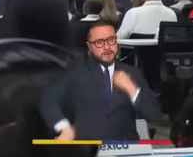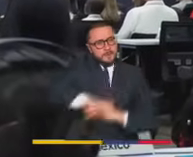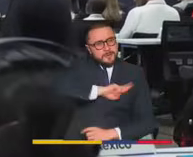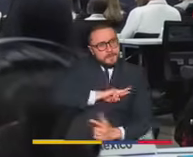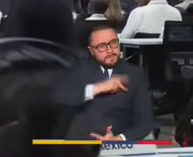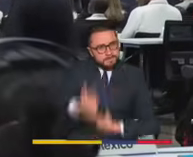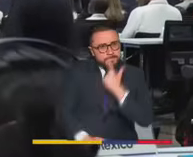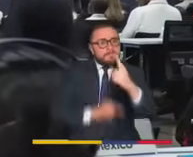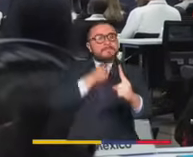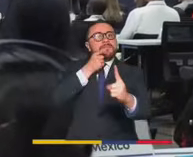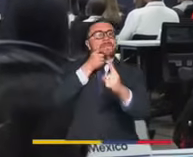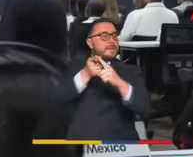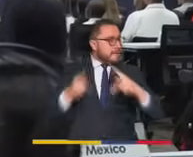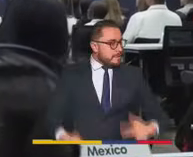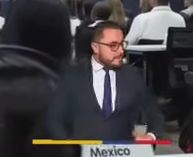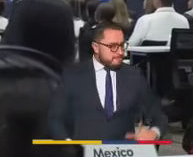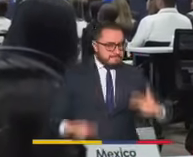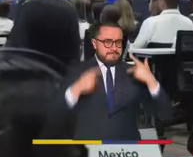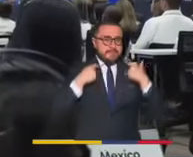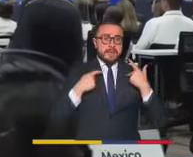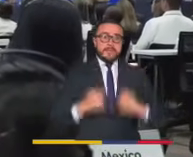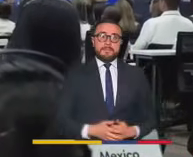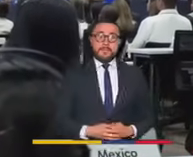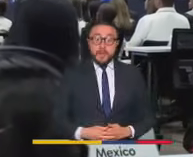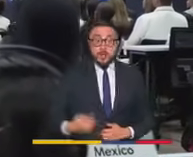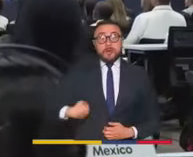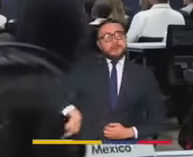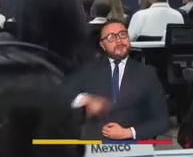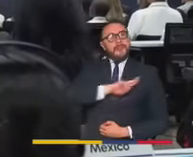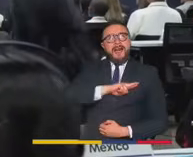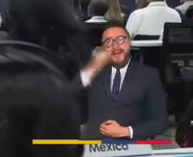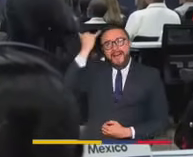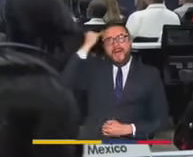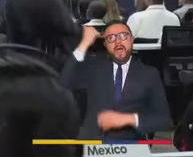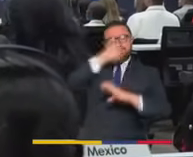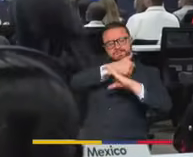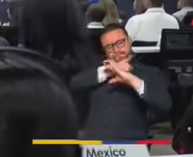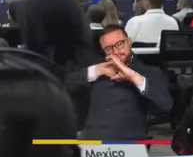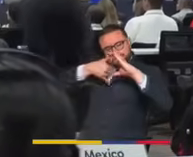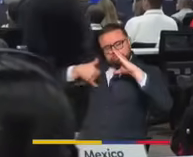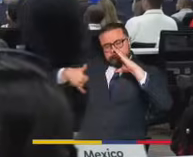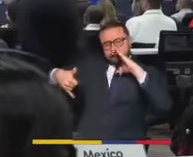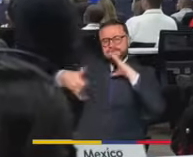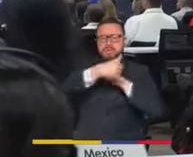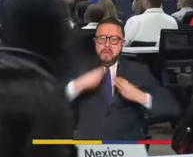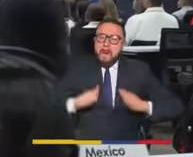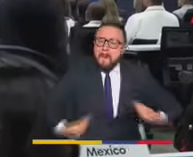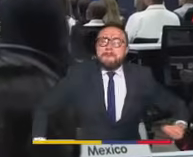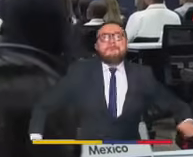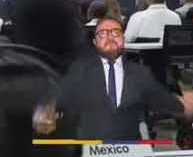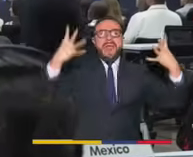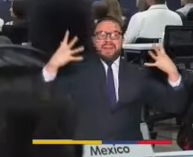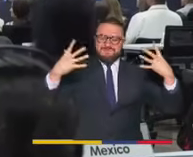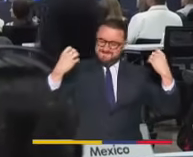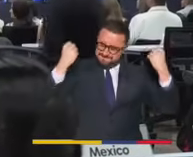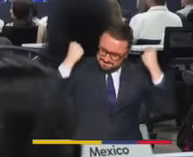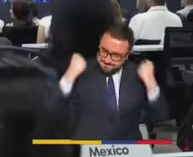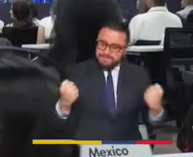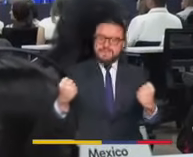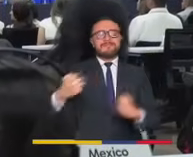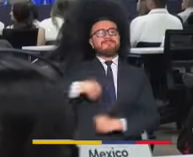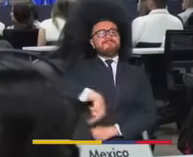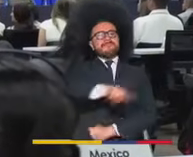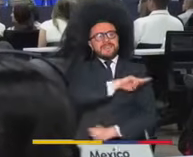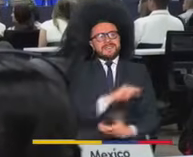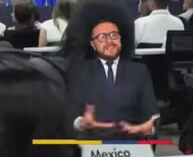Levantamos la idea de ser una potencia mundial de la vida, como destino nacional y como